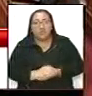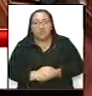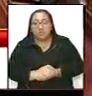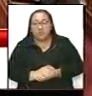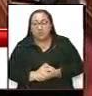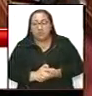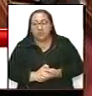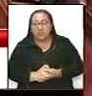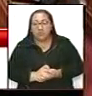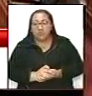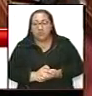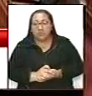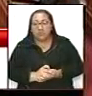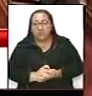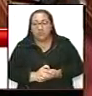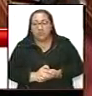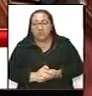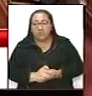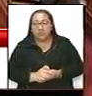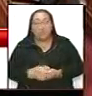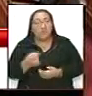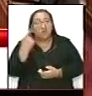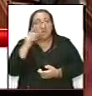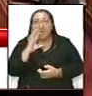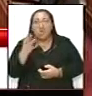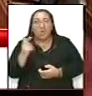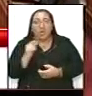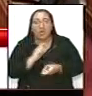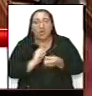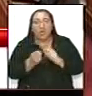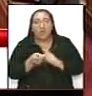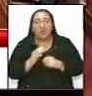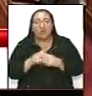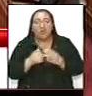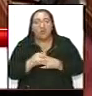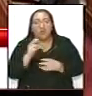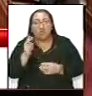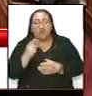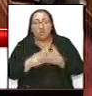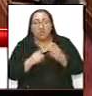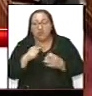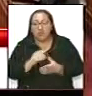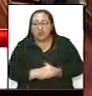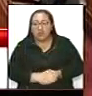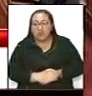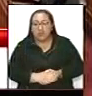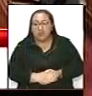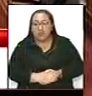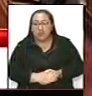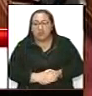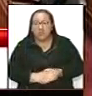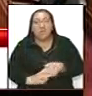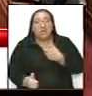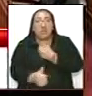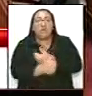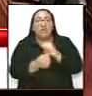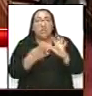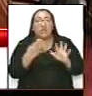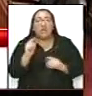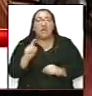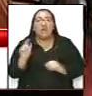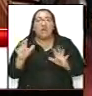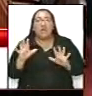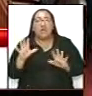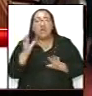piloto automático. Consideró que no existe la reforma estructural que los maestros reclaman. En Ayacucho, 9 de cada 10 estudiantes